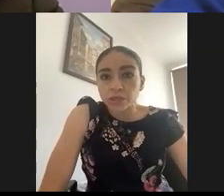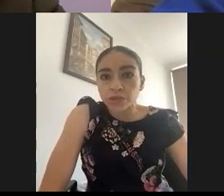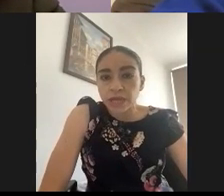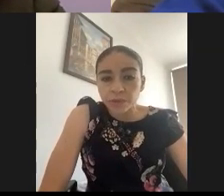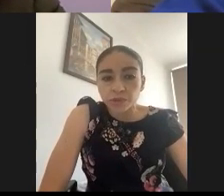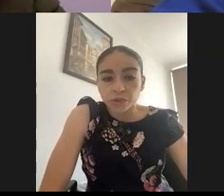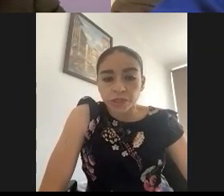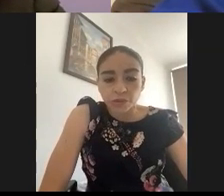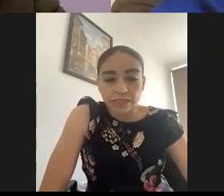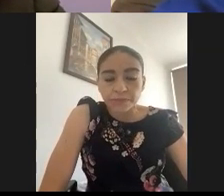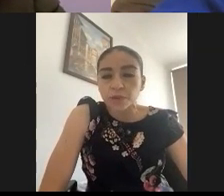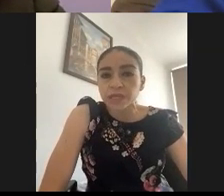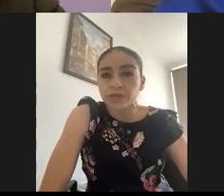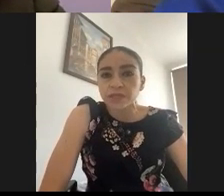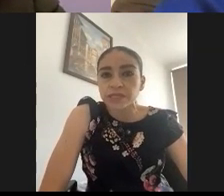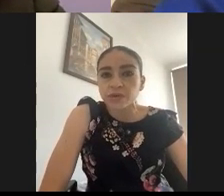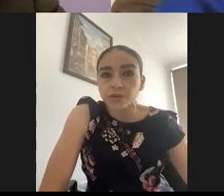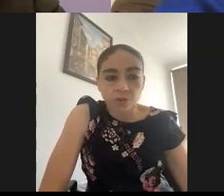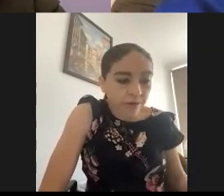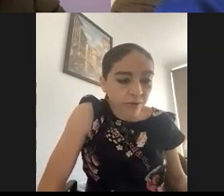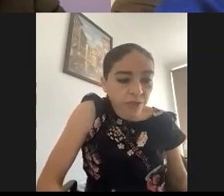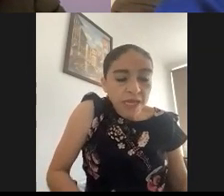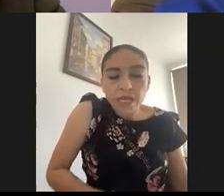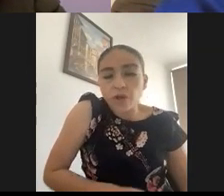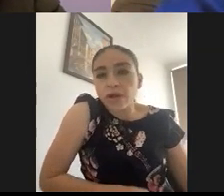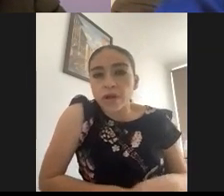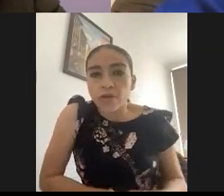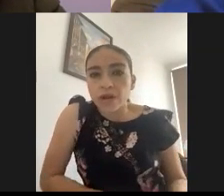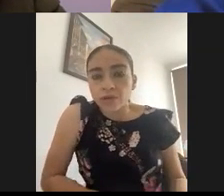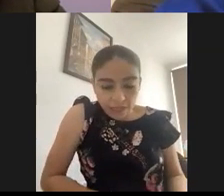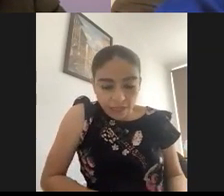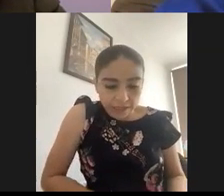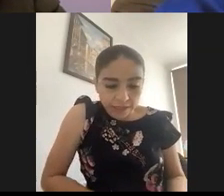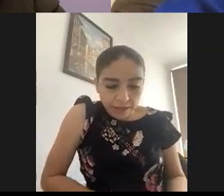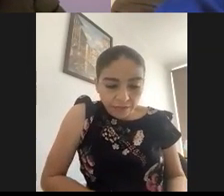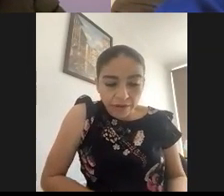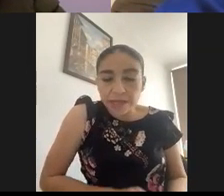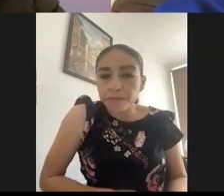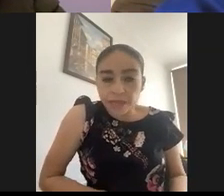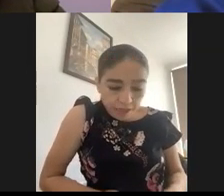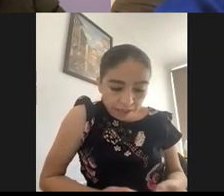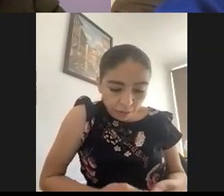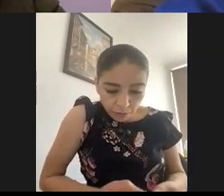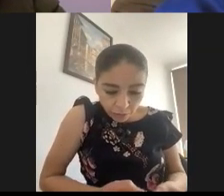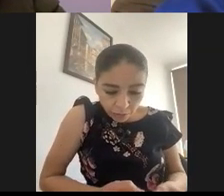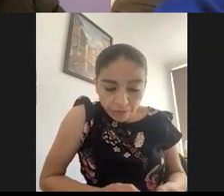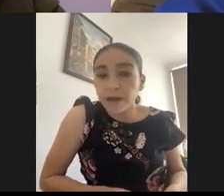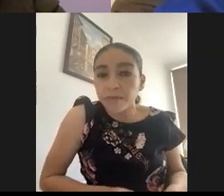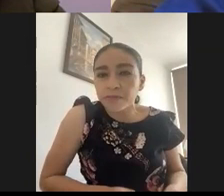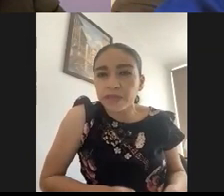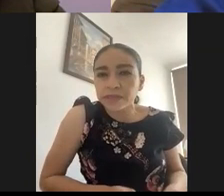estos cambios, sobre todo las aportaciones que hicieron los ciudadanos y lo que lograron en los talleres. Felipe, y se me olvidó el